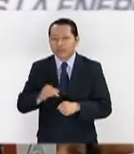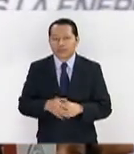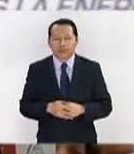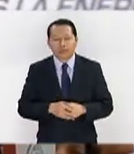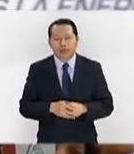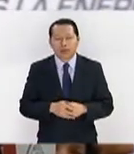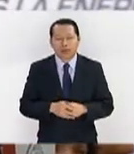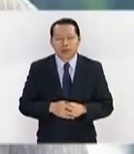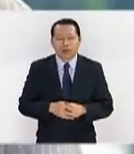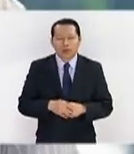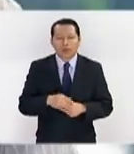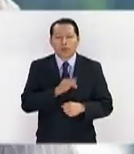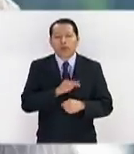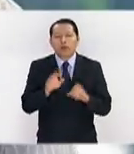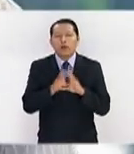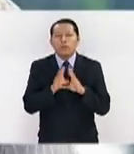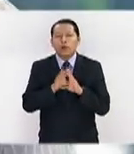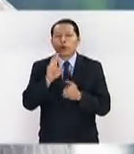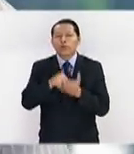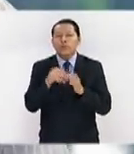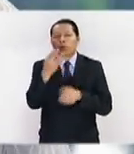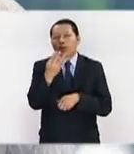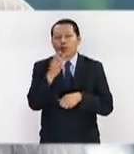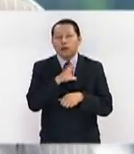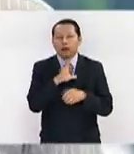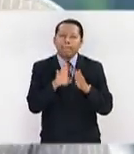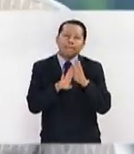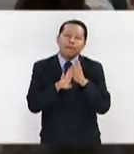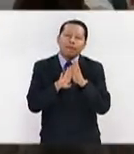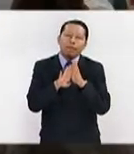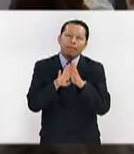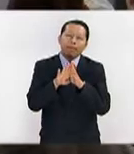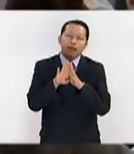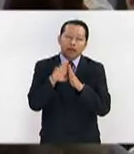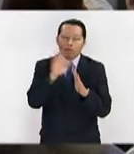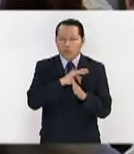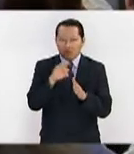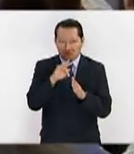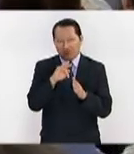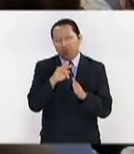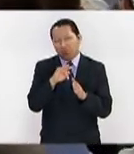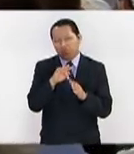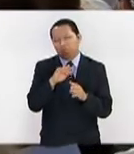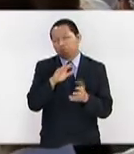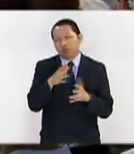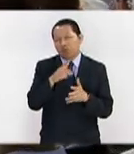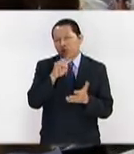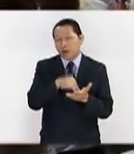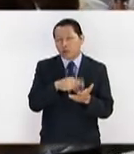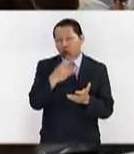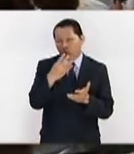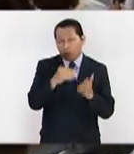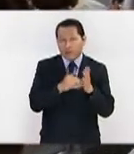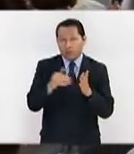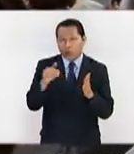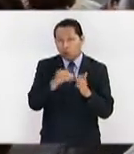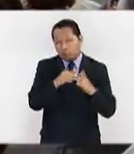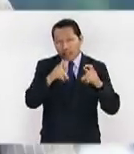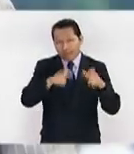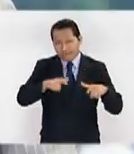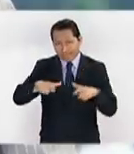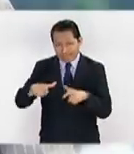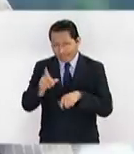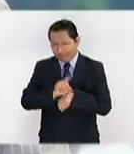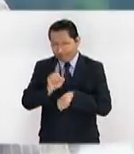viendo cómo desde el 2004, cuando se alcanzó el pico de producción nacional de petróleo de 3.4 millones de barriles